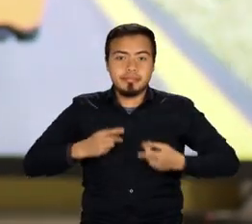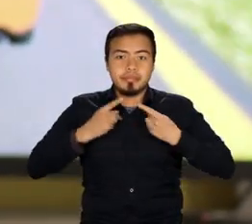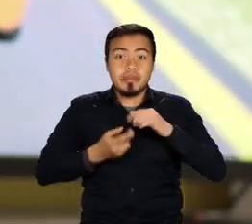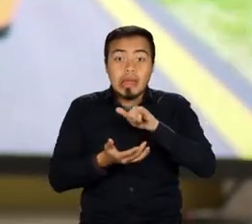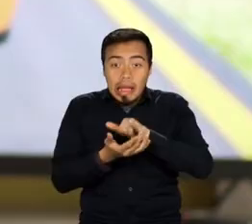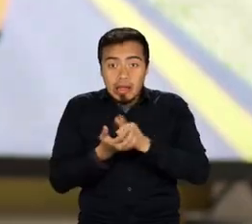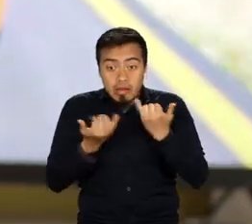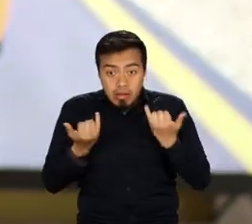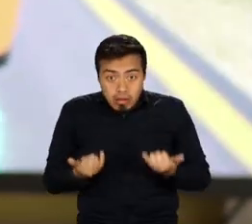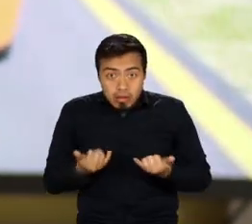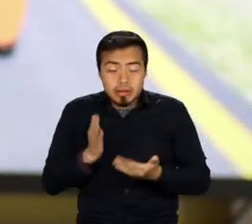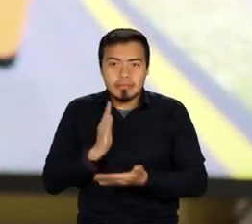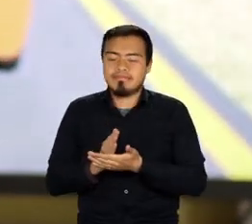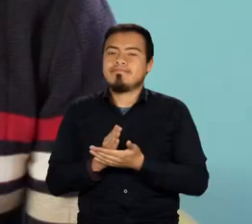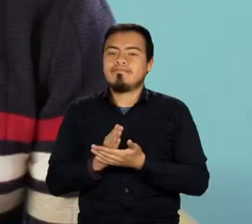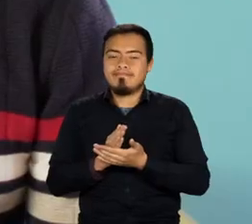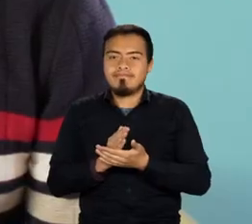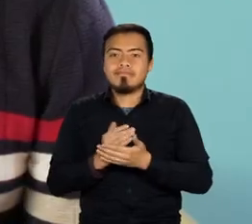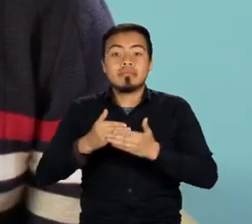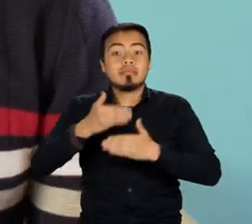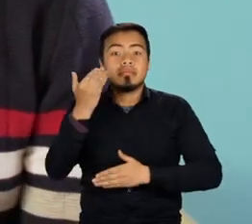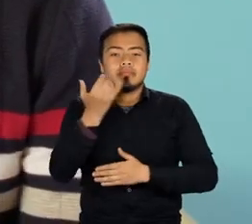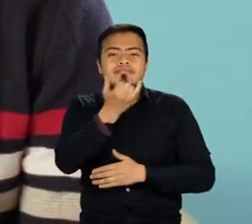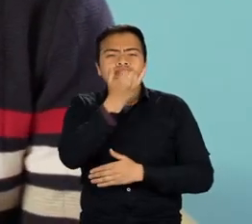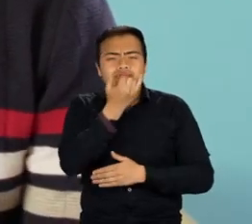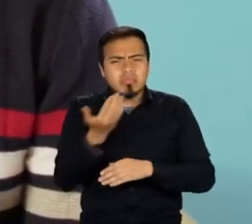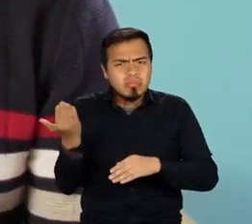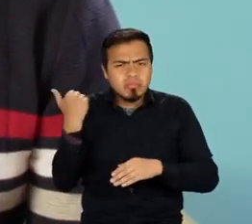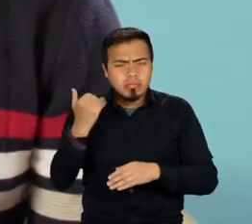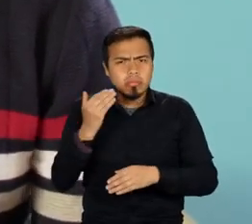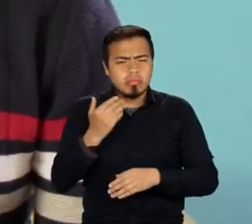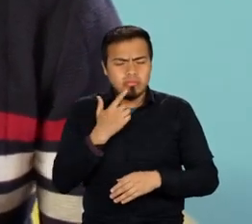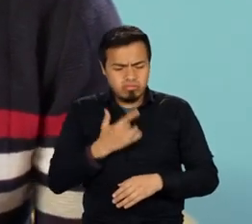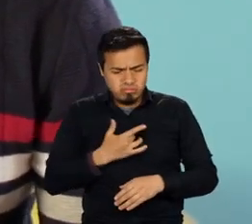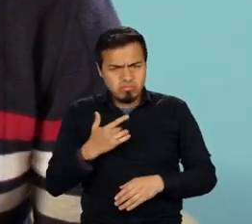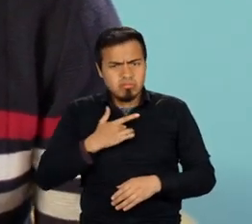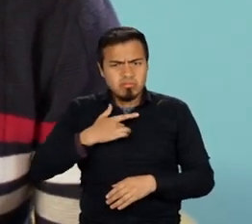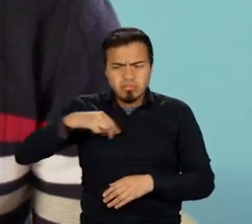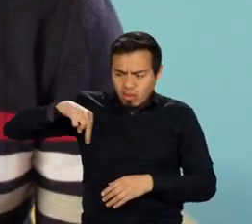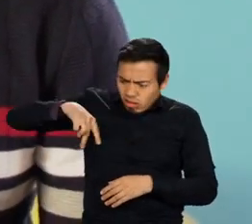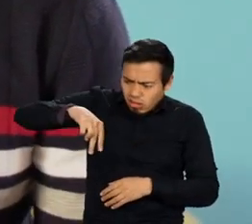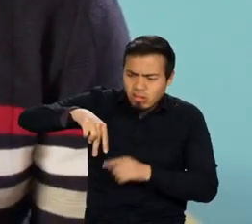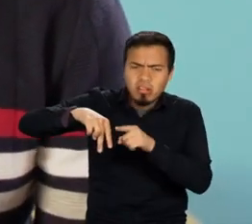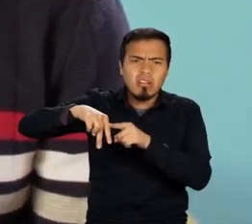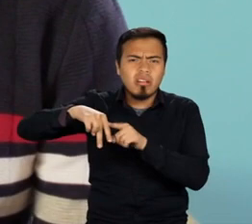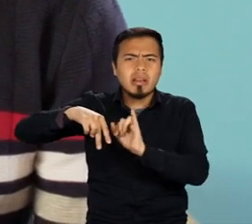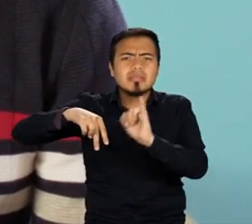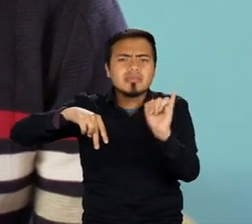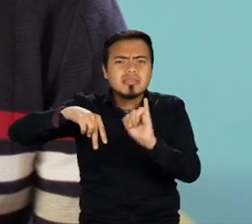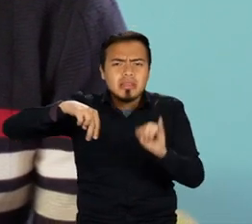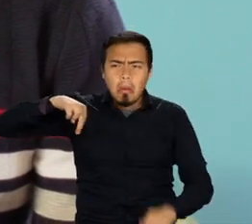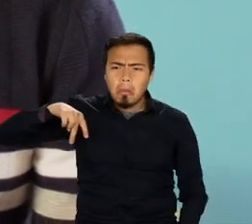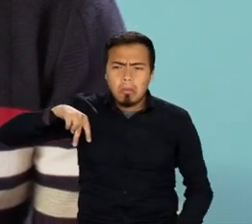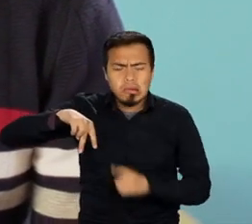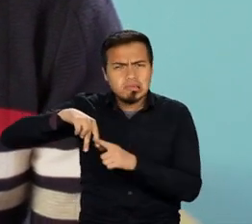todo empezó porque mi pierna izquierda empezó a presentar dolor.